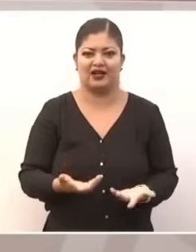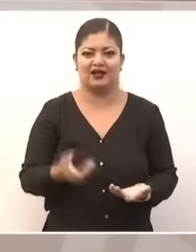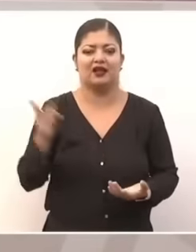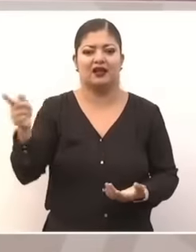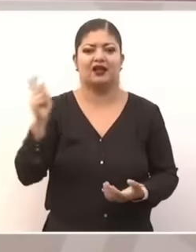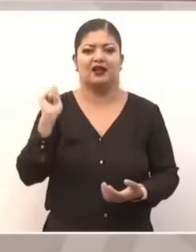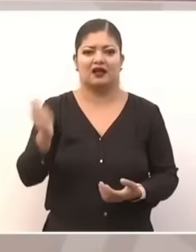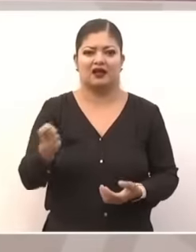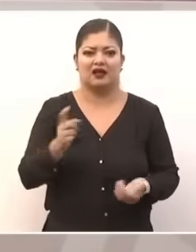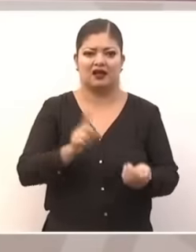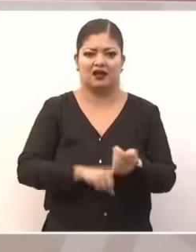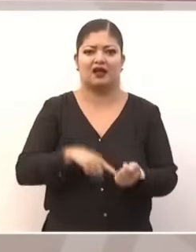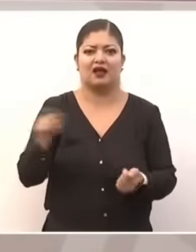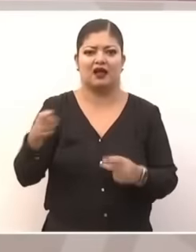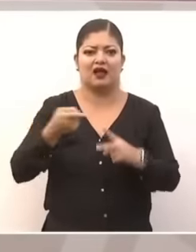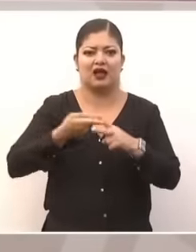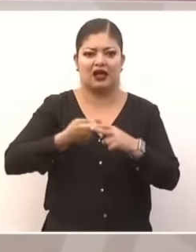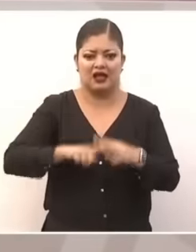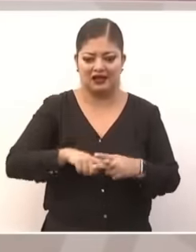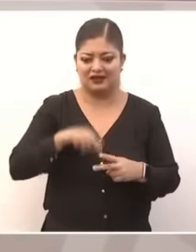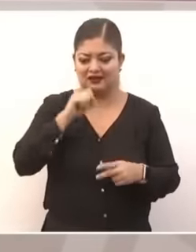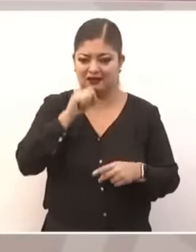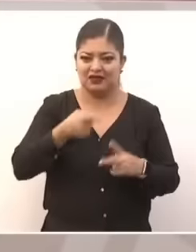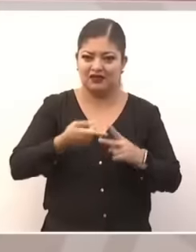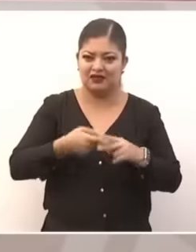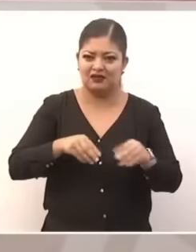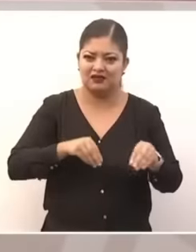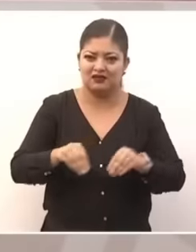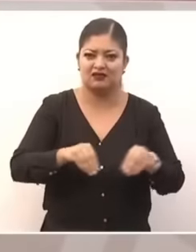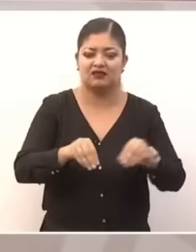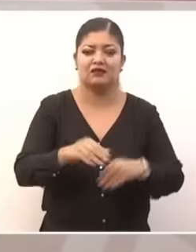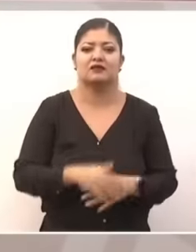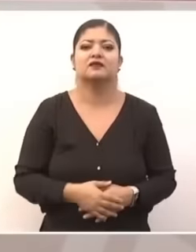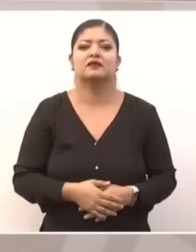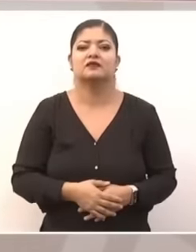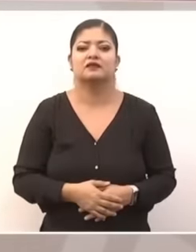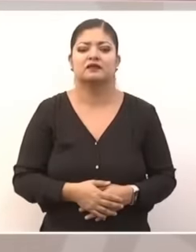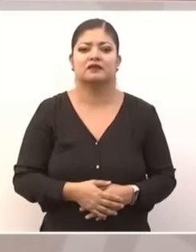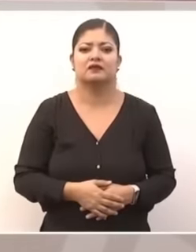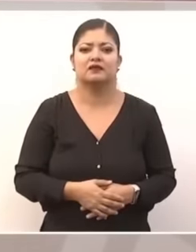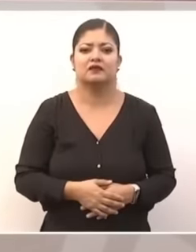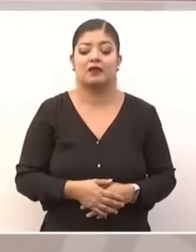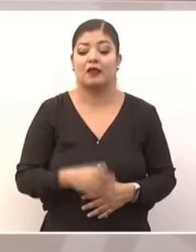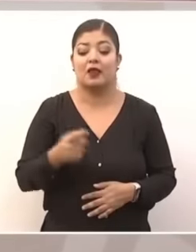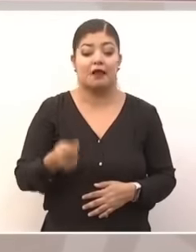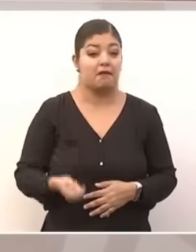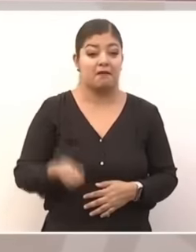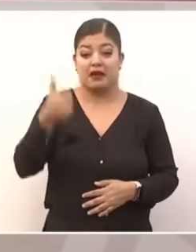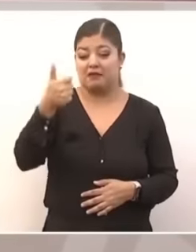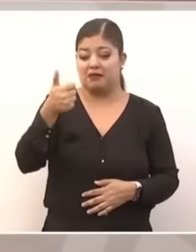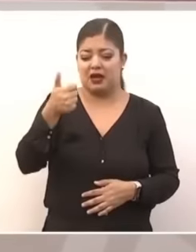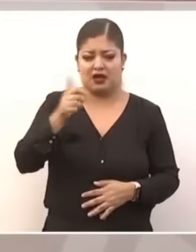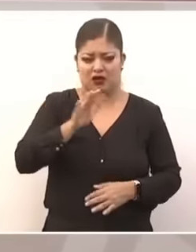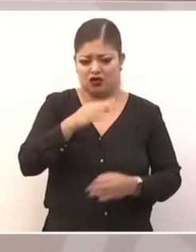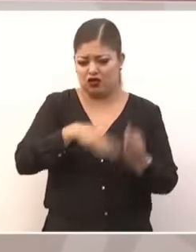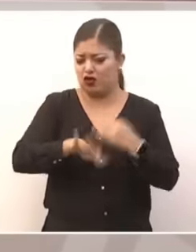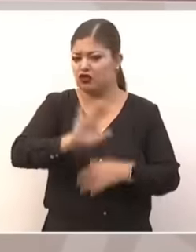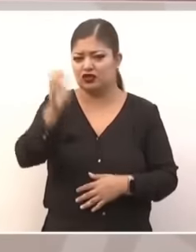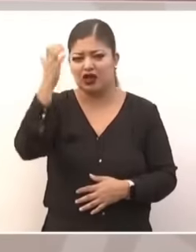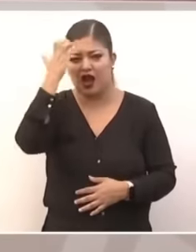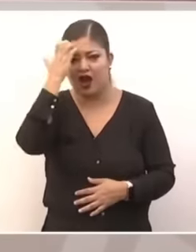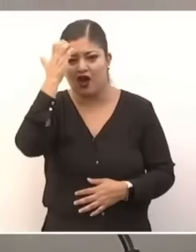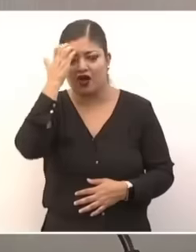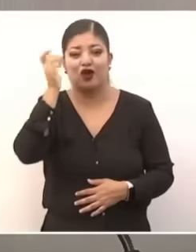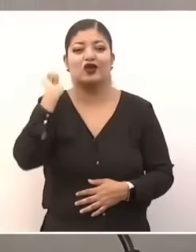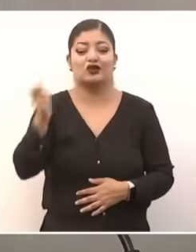luchado desde el inicio del movimiento. La primera, que la conocemos todos y que es